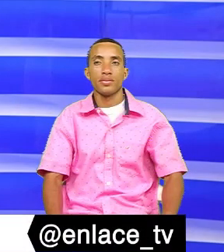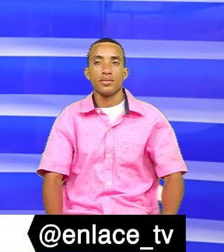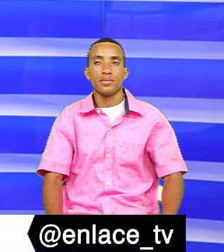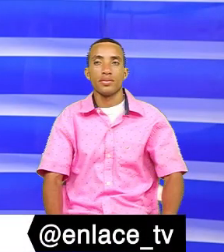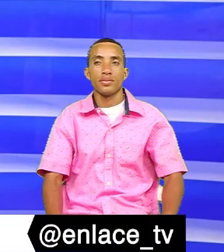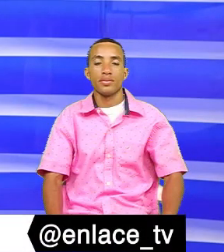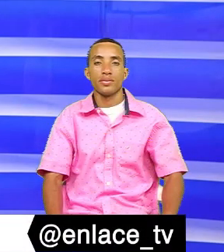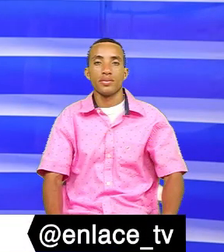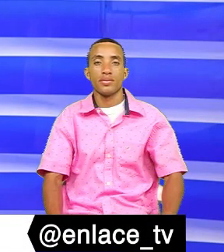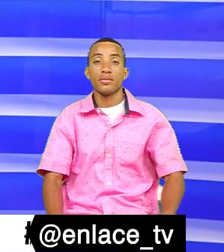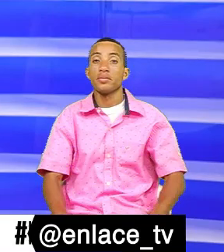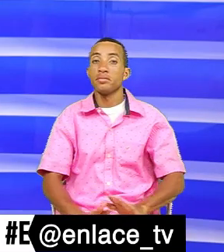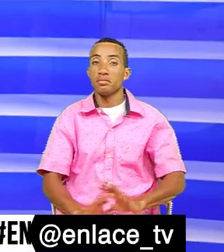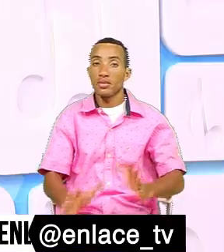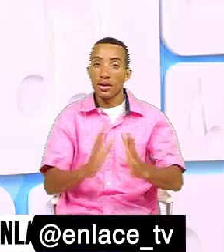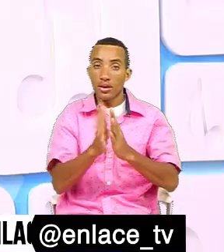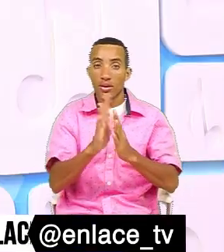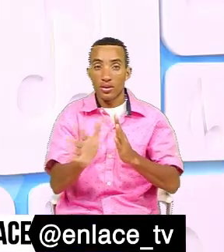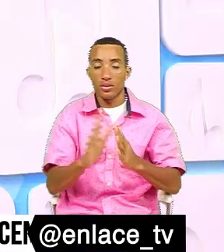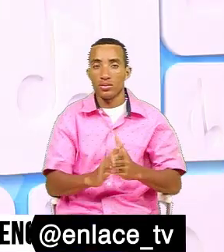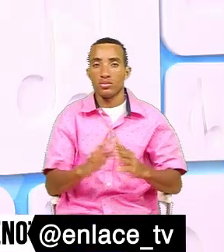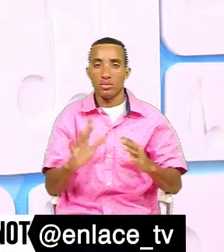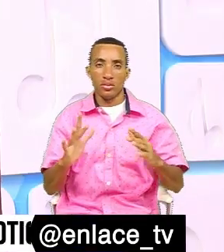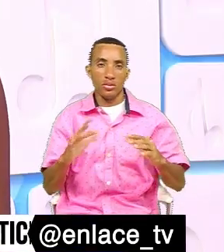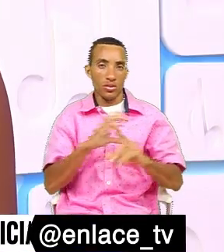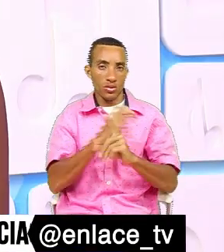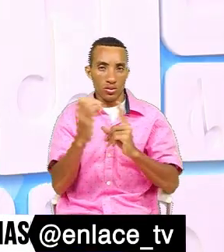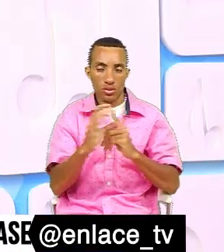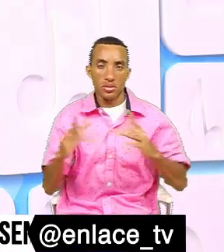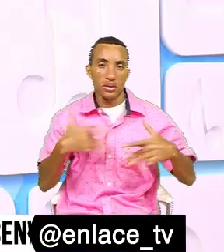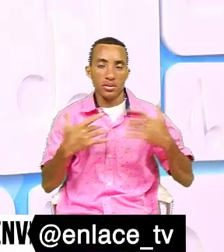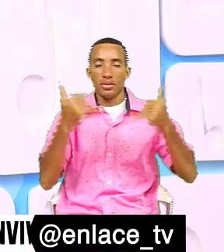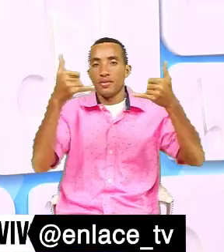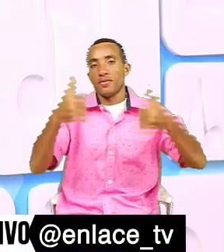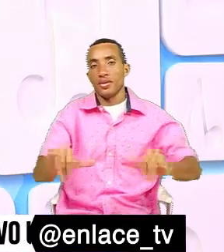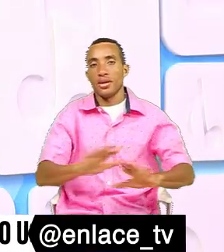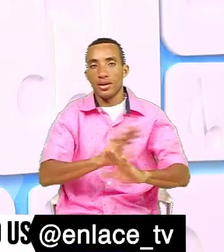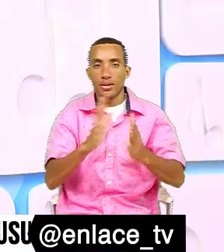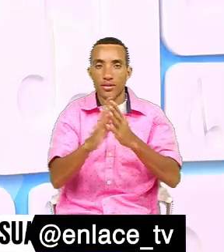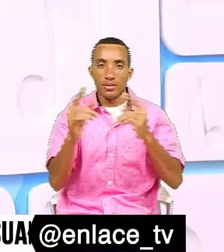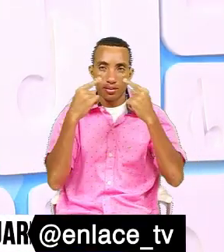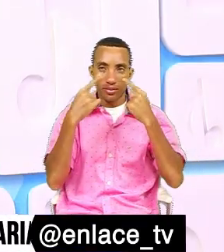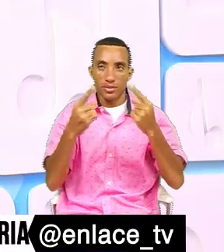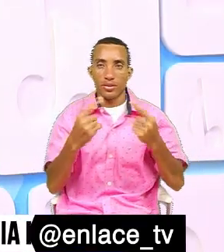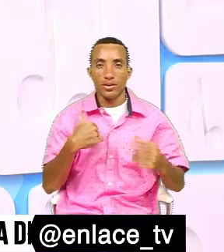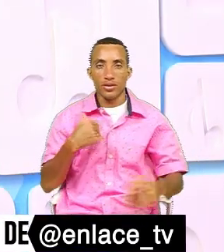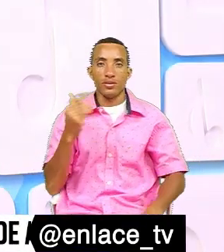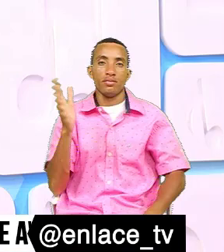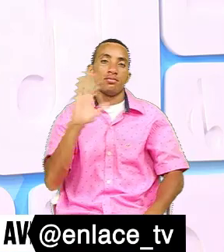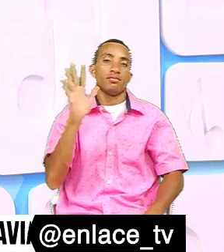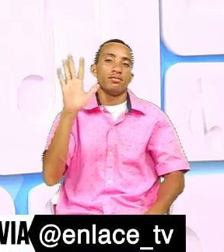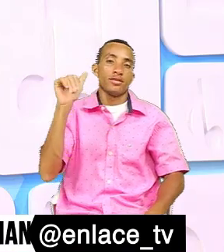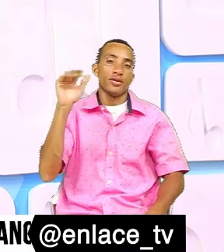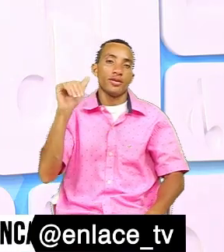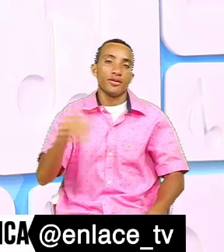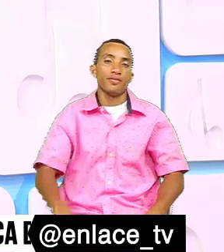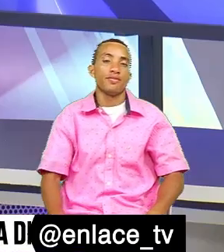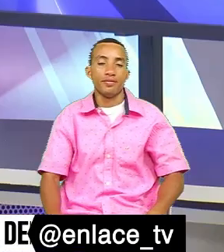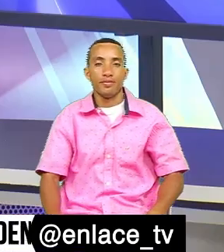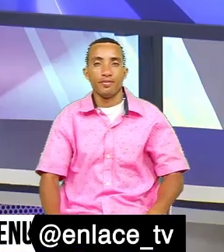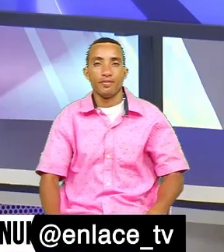Y hasta aquí la buena información de cultura y entretenimiento, pero recuerden, barranqueños, ustedes quedan en la mira. Yo me despido como siempre, chao, chao.